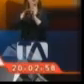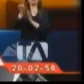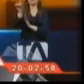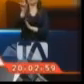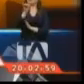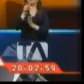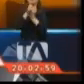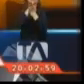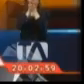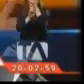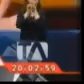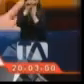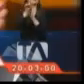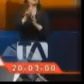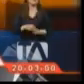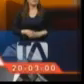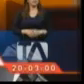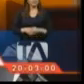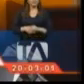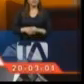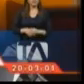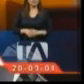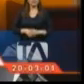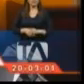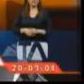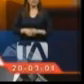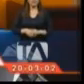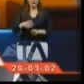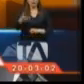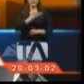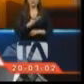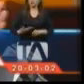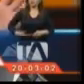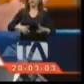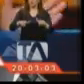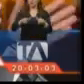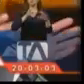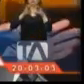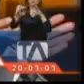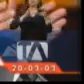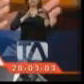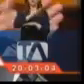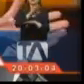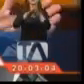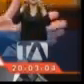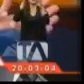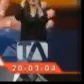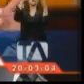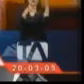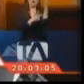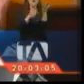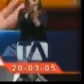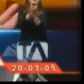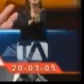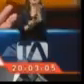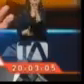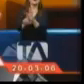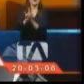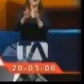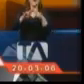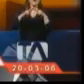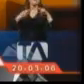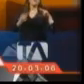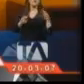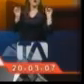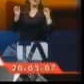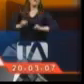mismo crecimiento y por el bien ciudadano. Hemos hablado ya con la Presidencia de la República para incluir en el programa, en el proyecto de ley, una reforma